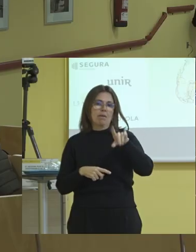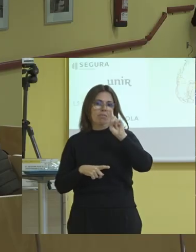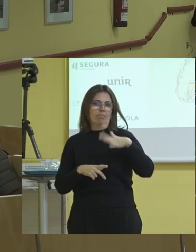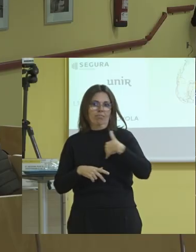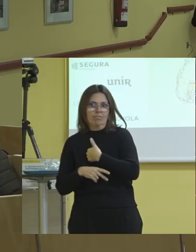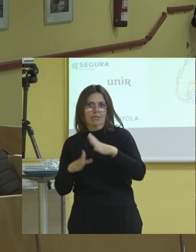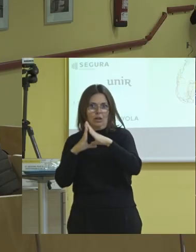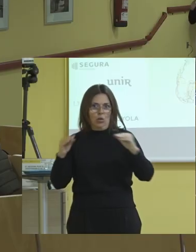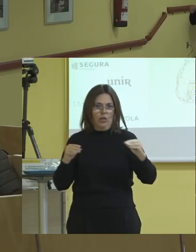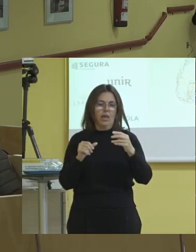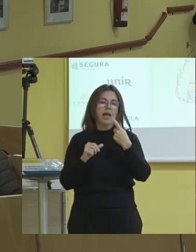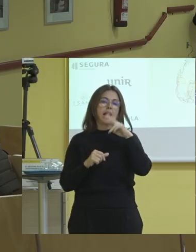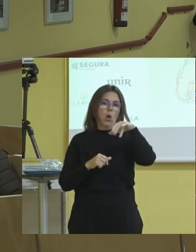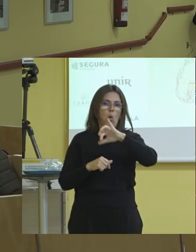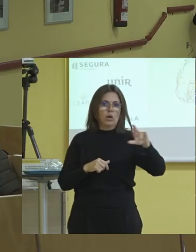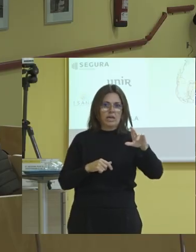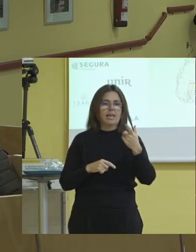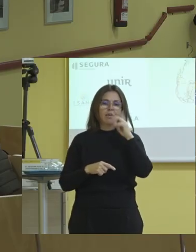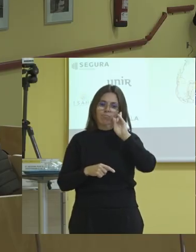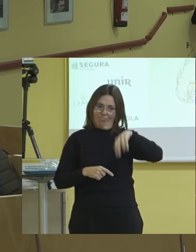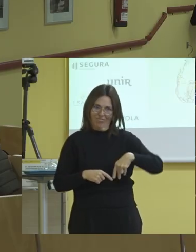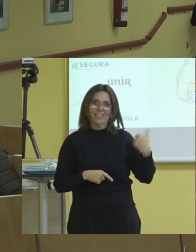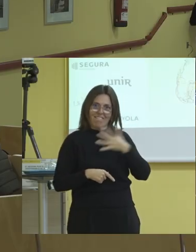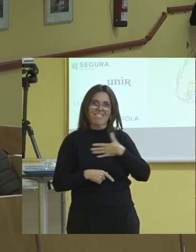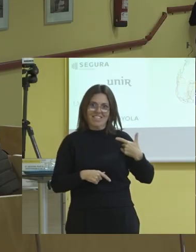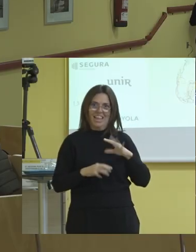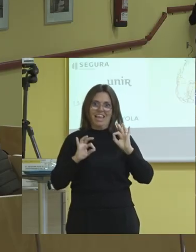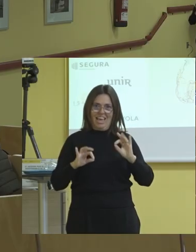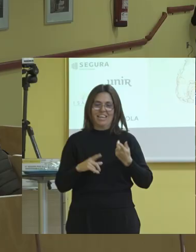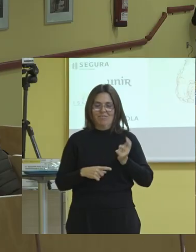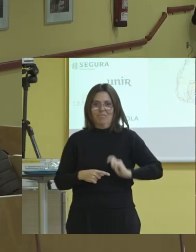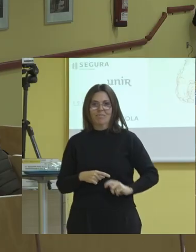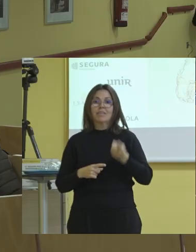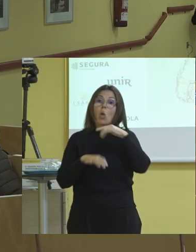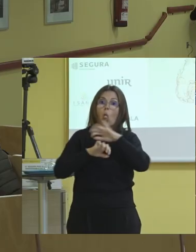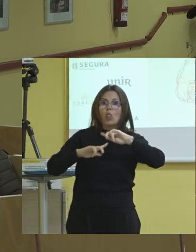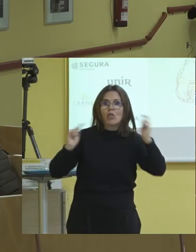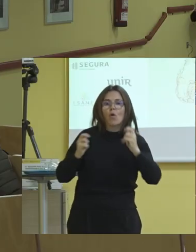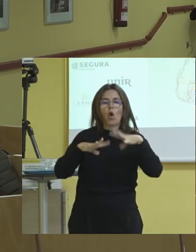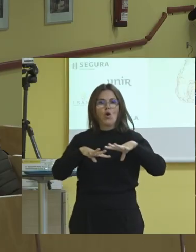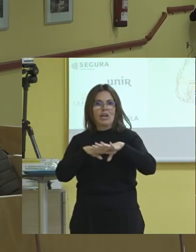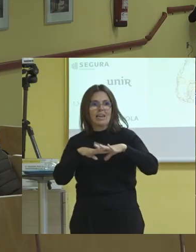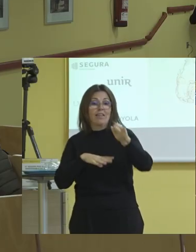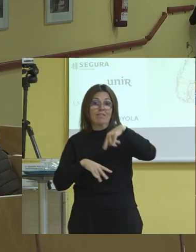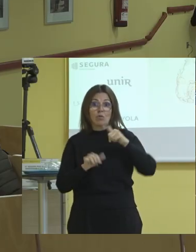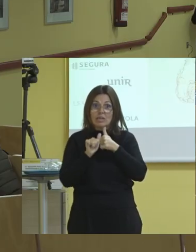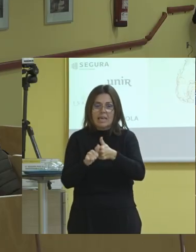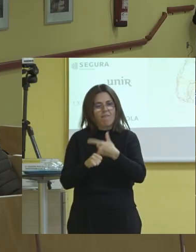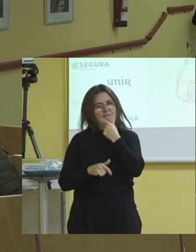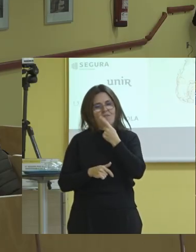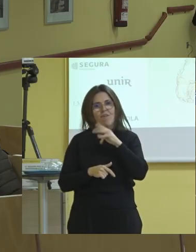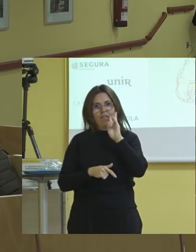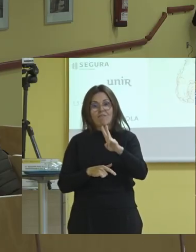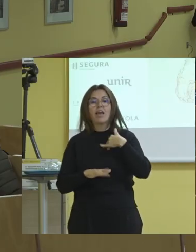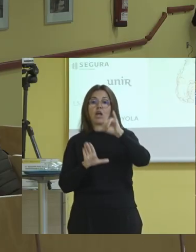Andalucía, que es lo que él quiere que te reconozcamos, Sí. y luego, bueno, pues un divulgador en redes, si le seguís, le vais a encontrar fácilmente, tanto